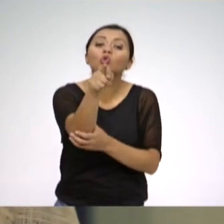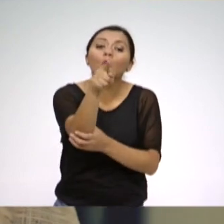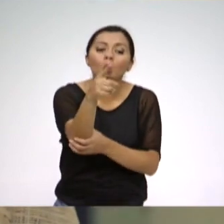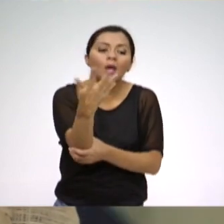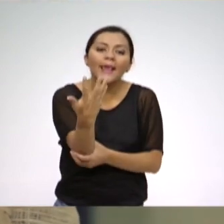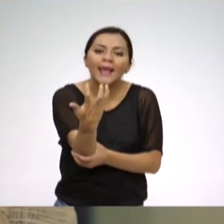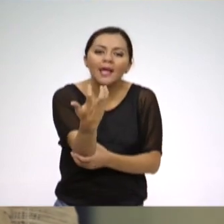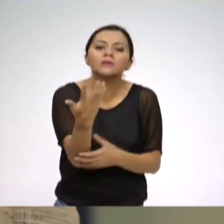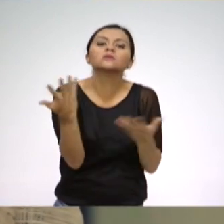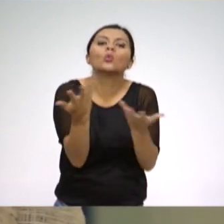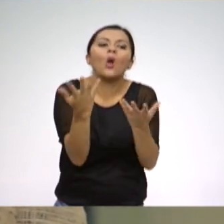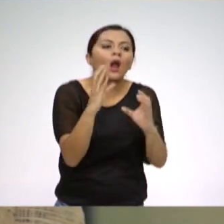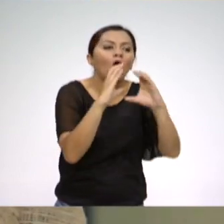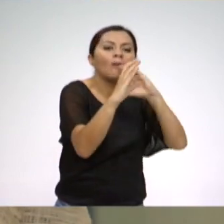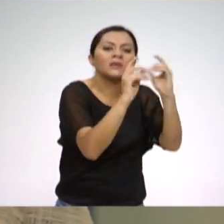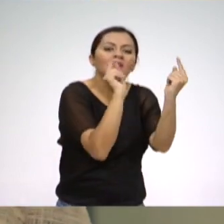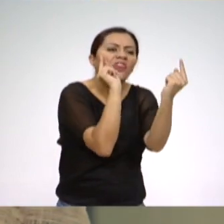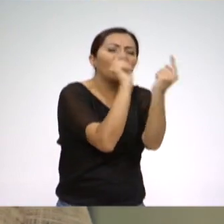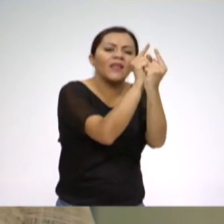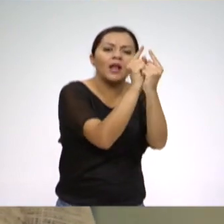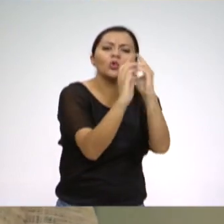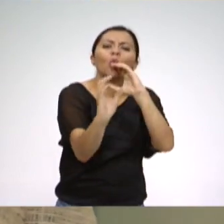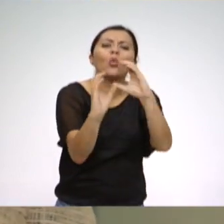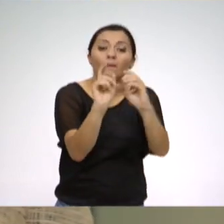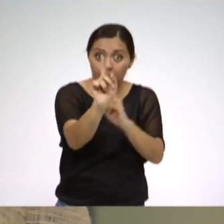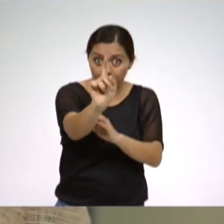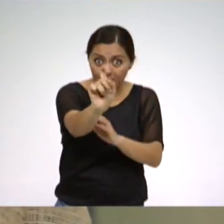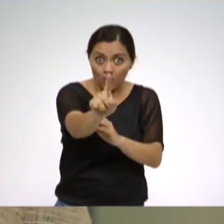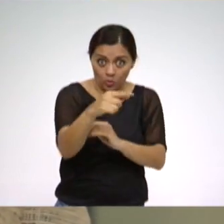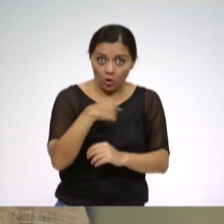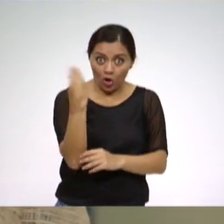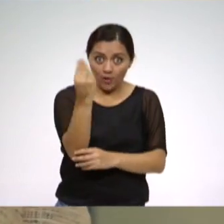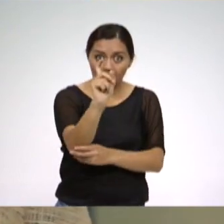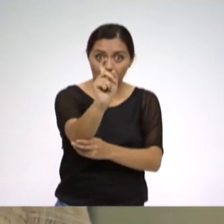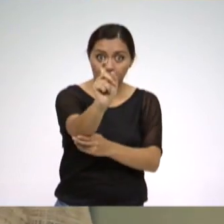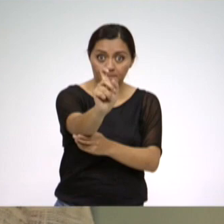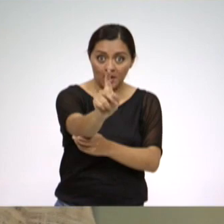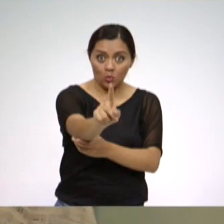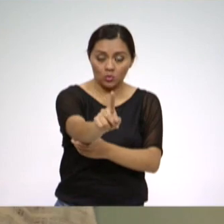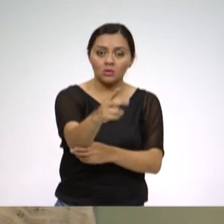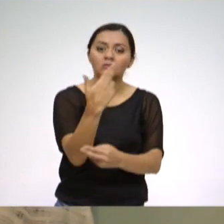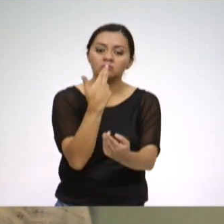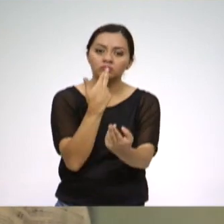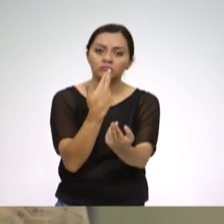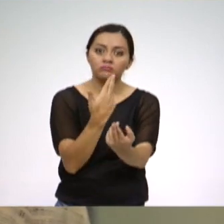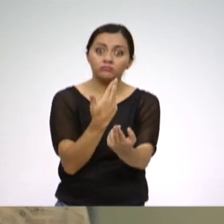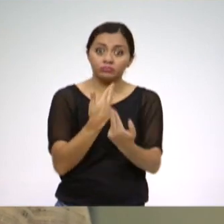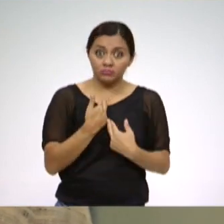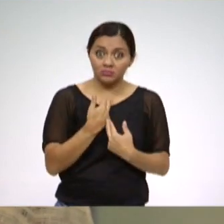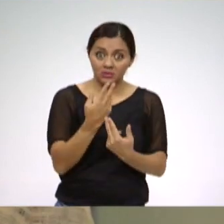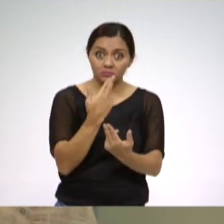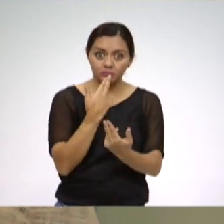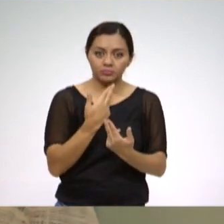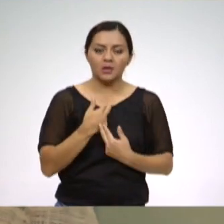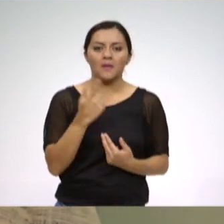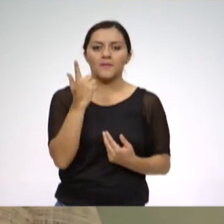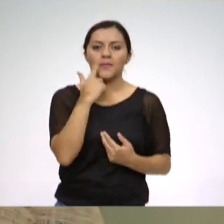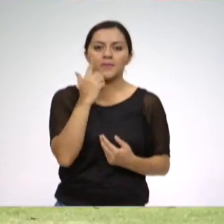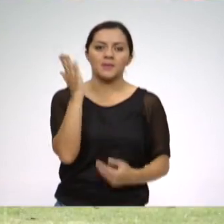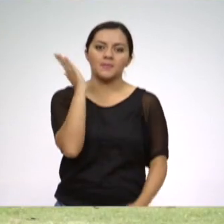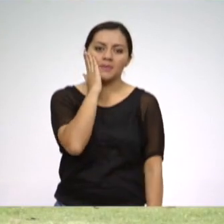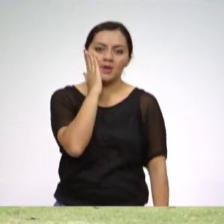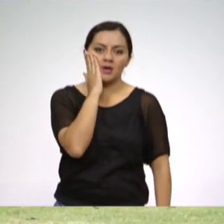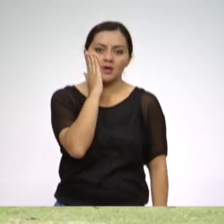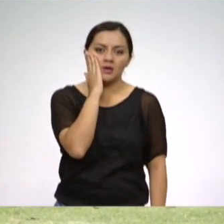quién desean ellos y ellas tener información sobre esta temática? Ellos ponen en primer lugar a los padres y a las